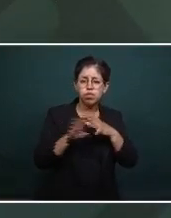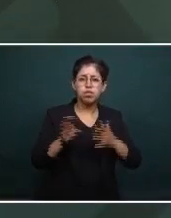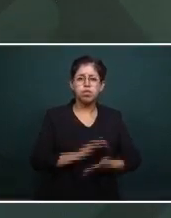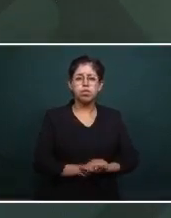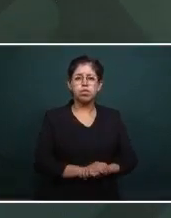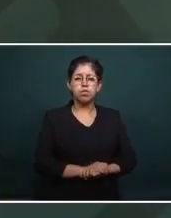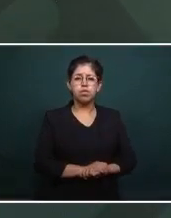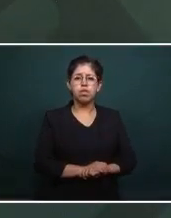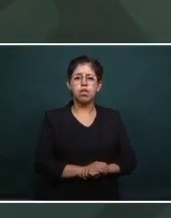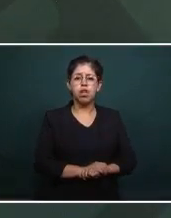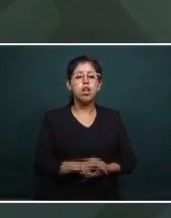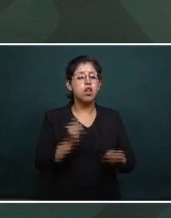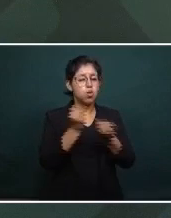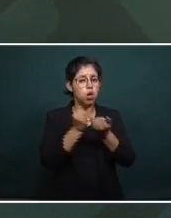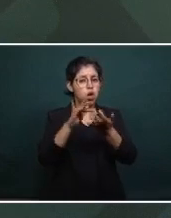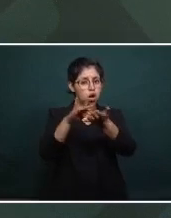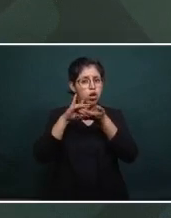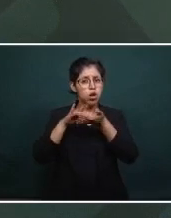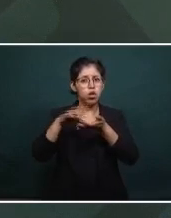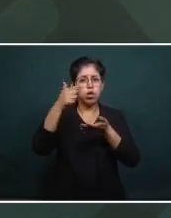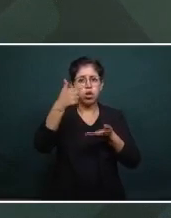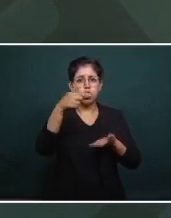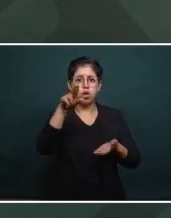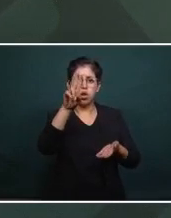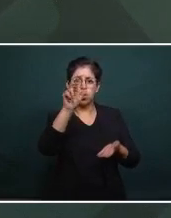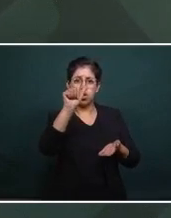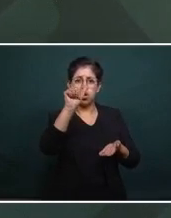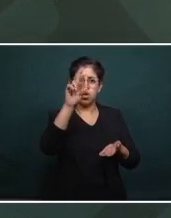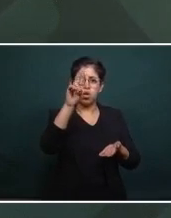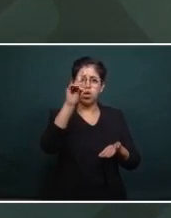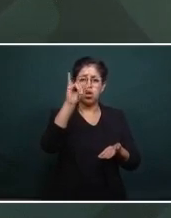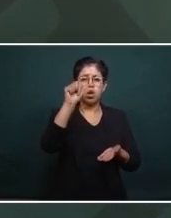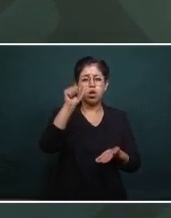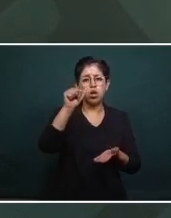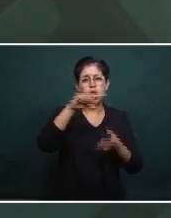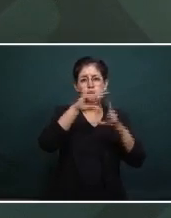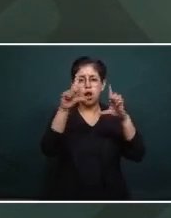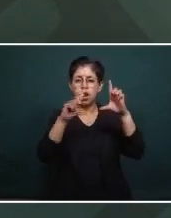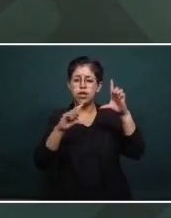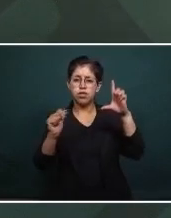Nos ayuda la Guardia Nacional con ese propósito.